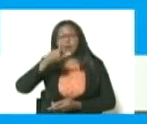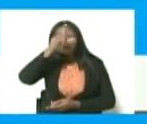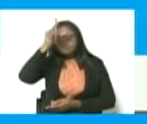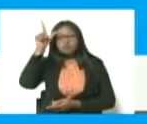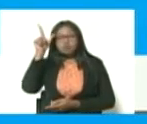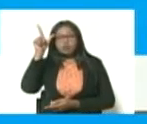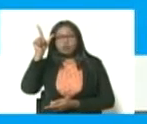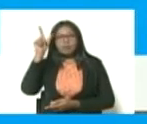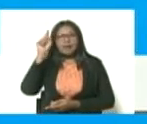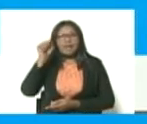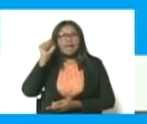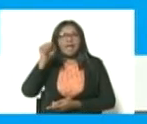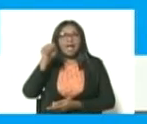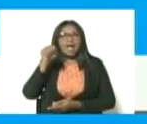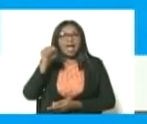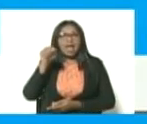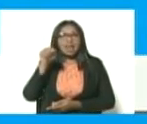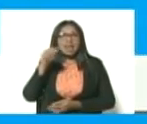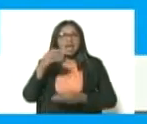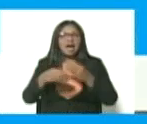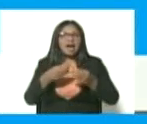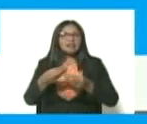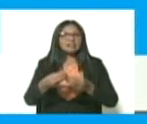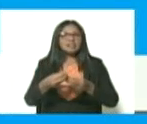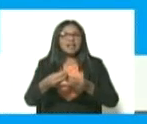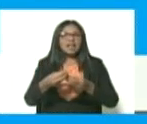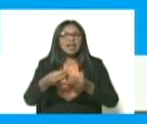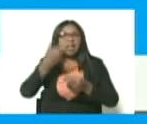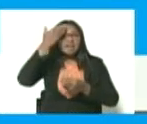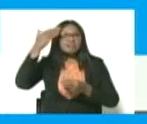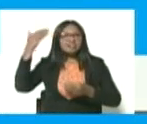lava dinero desde España, desde Madrid.